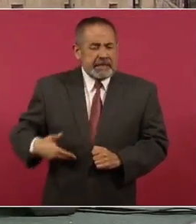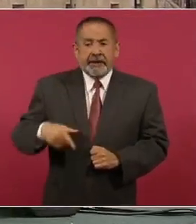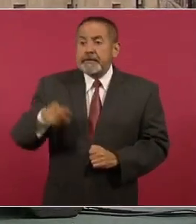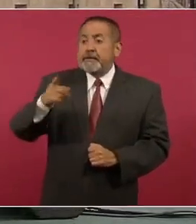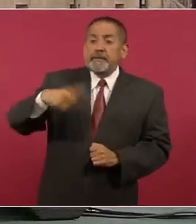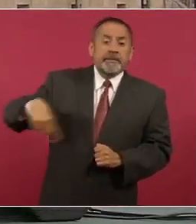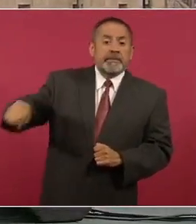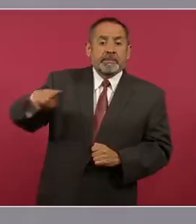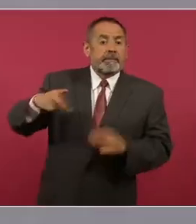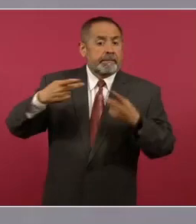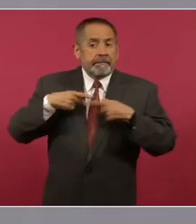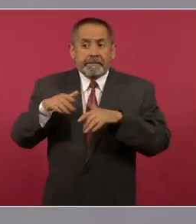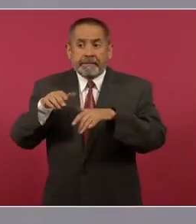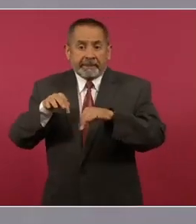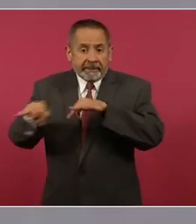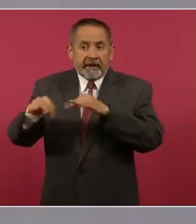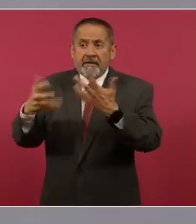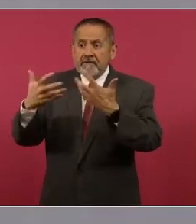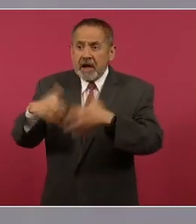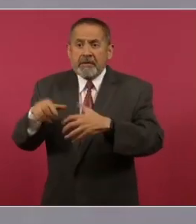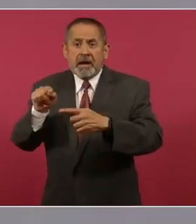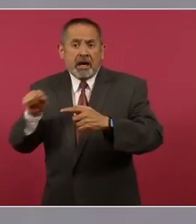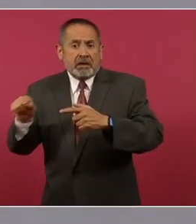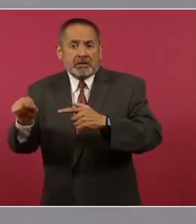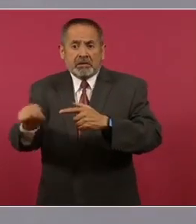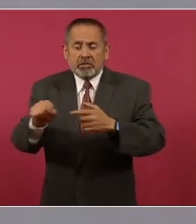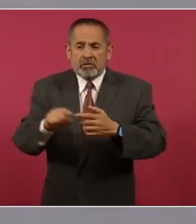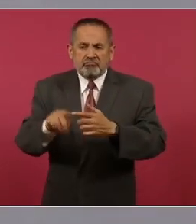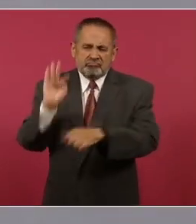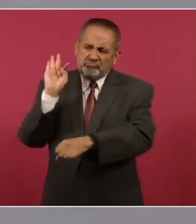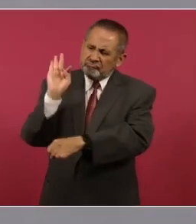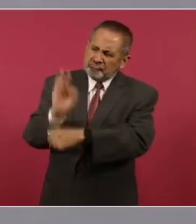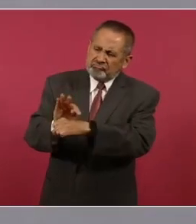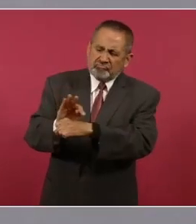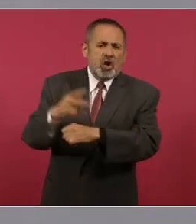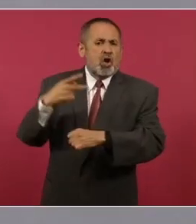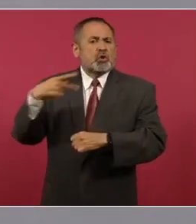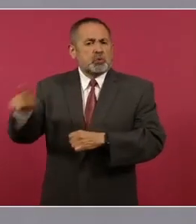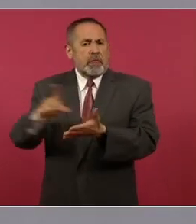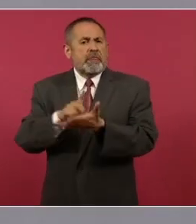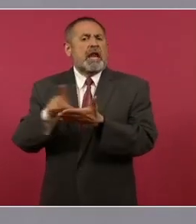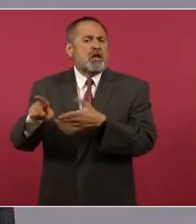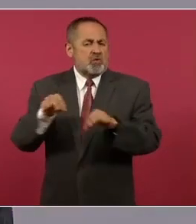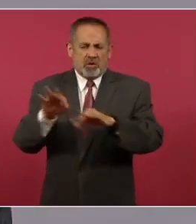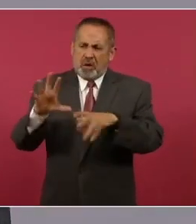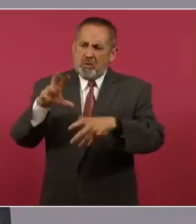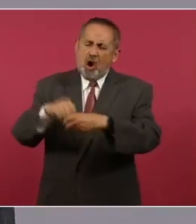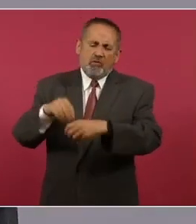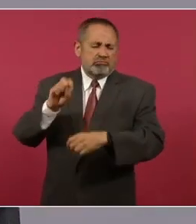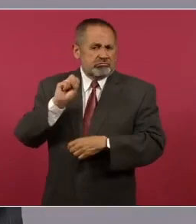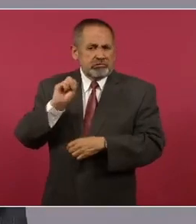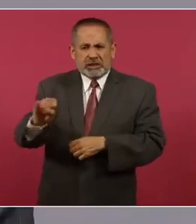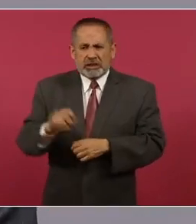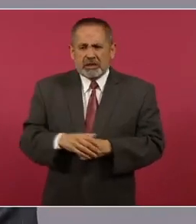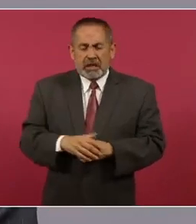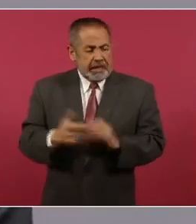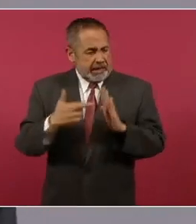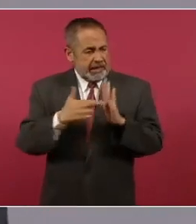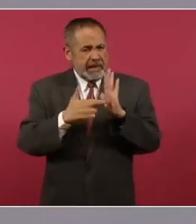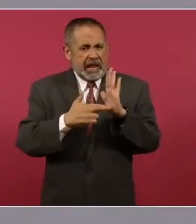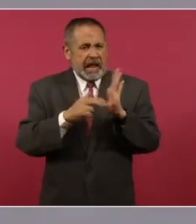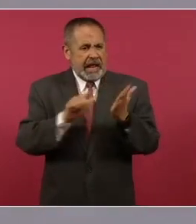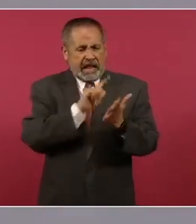sintieron garantizados sus derechos laborales. Con estricto apego a la